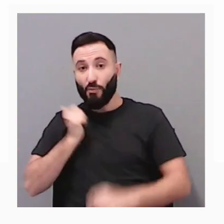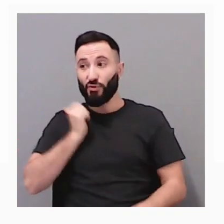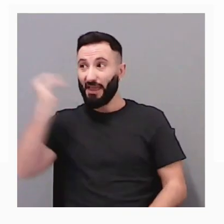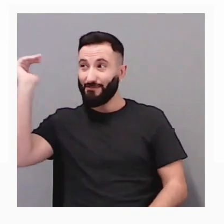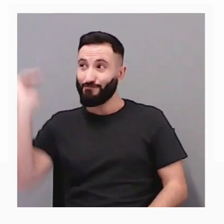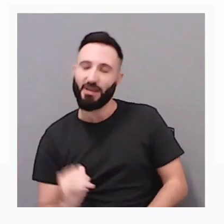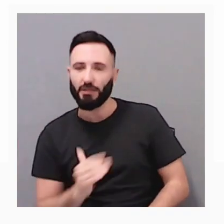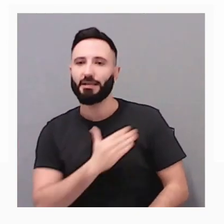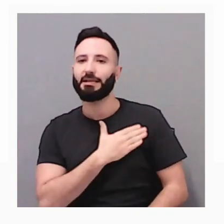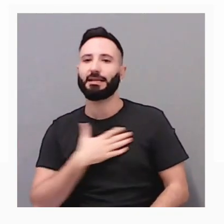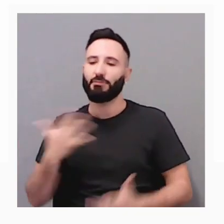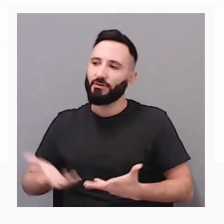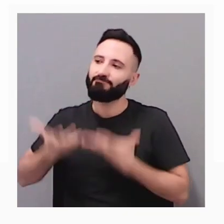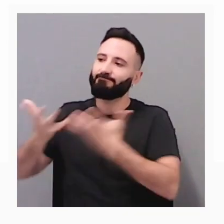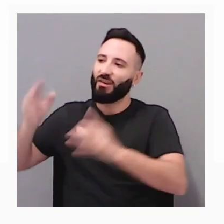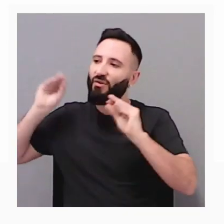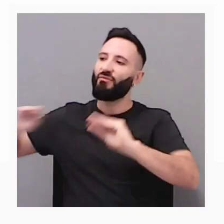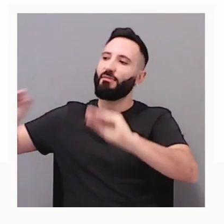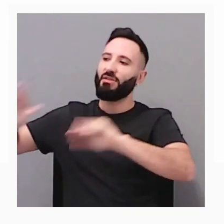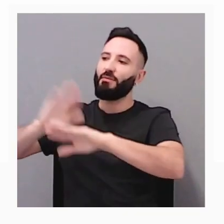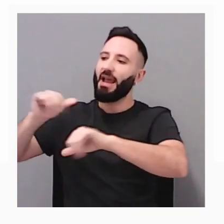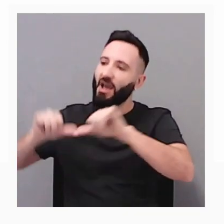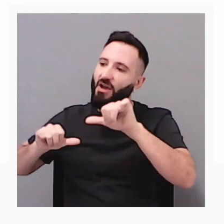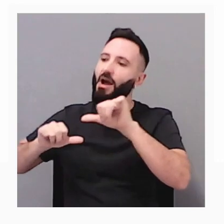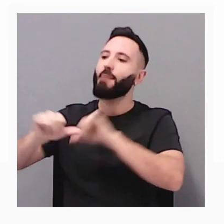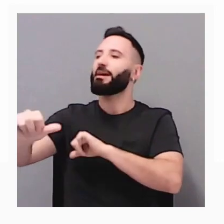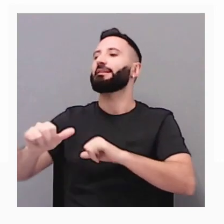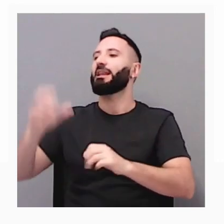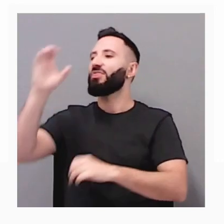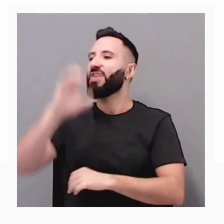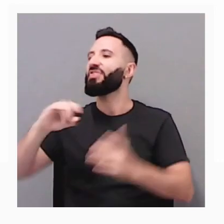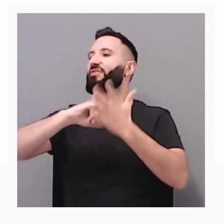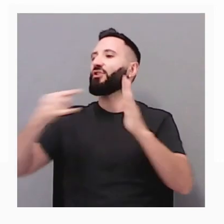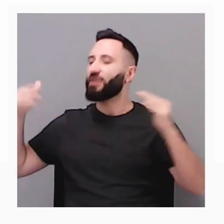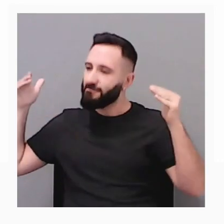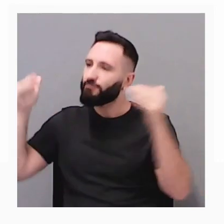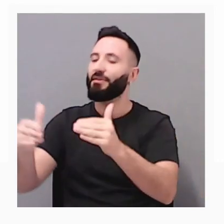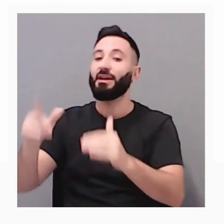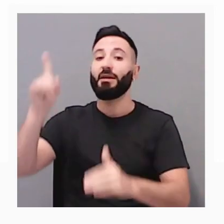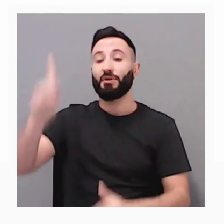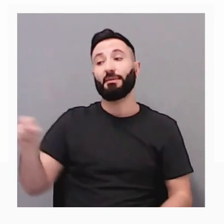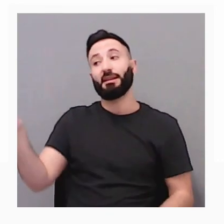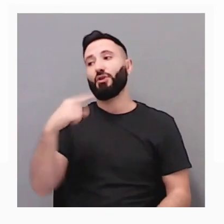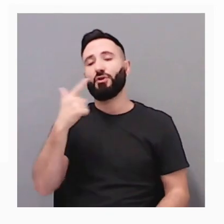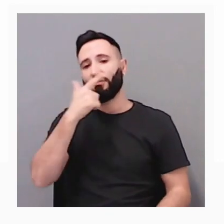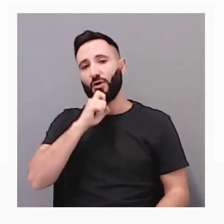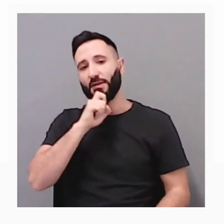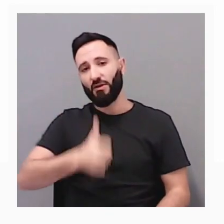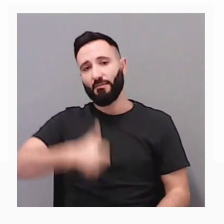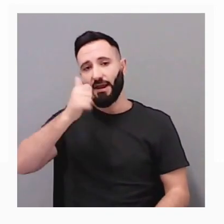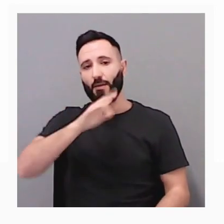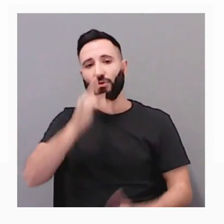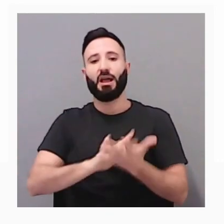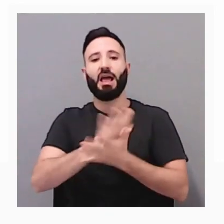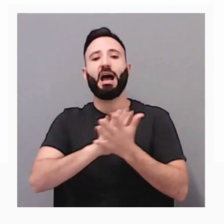puedan acceder a formación que les posibilite pues, dedicarse a la ciencia y la tecnología en un futuro, pero lo tienen más difícil. Decimos que el ascensor social